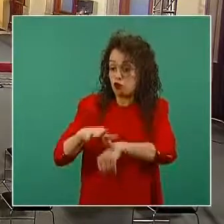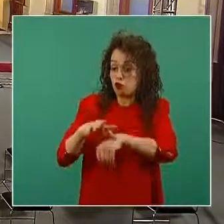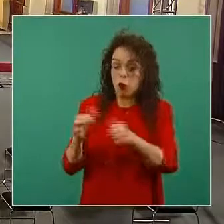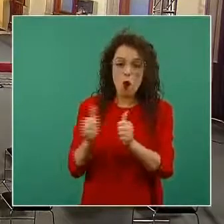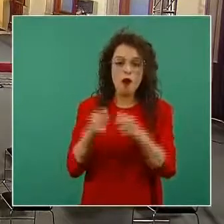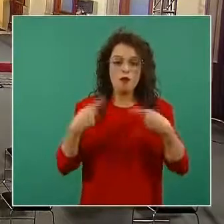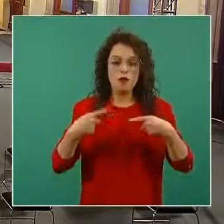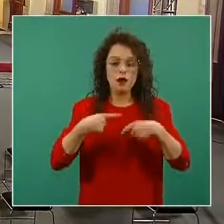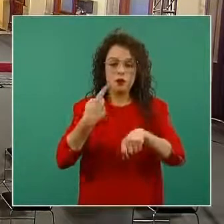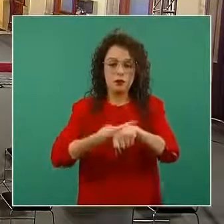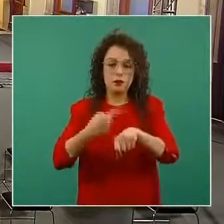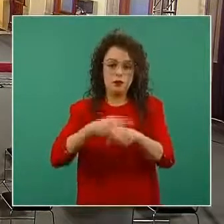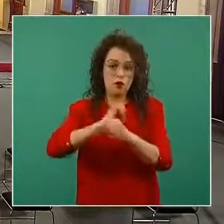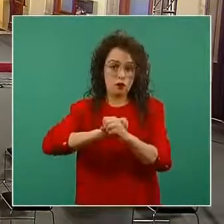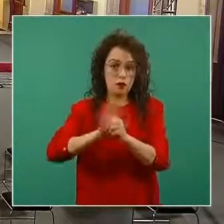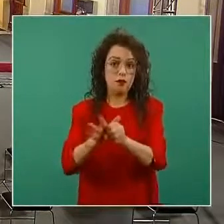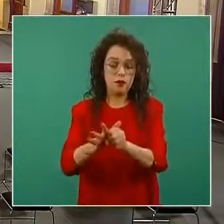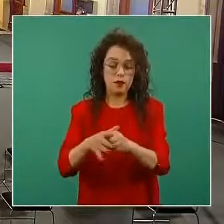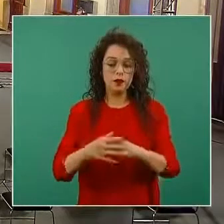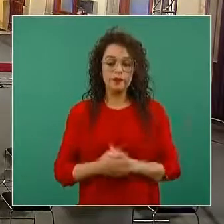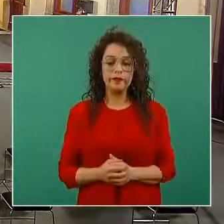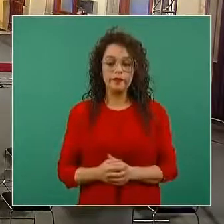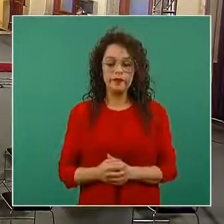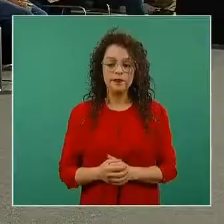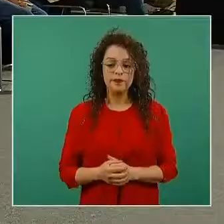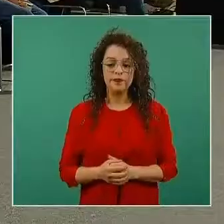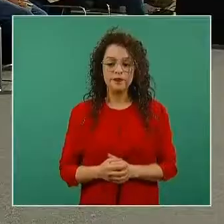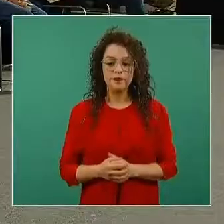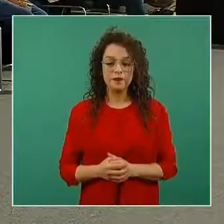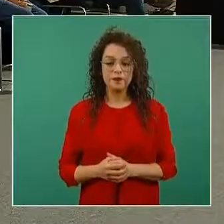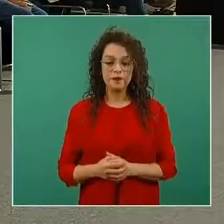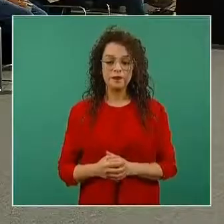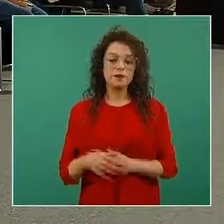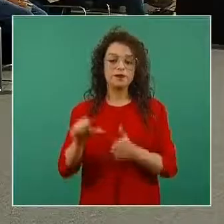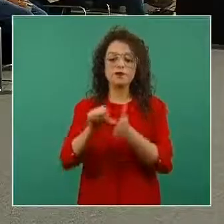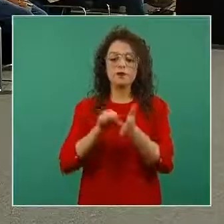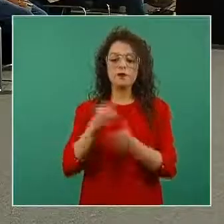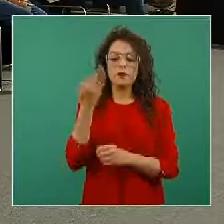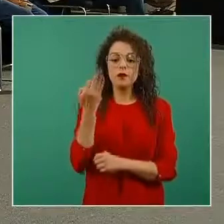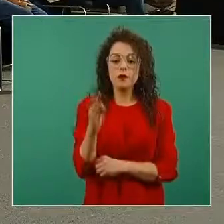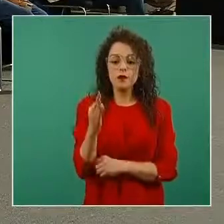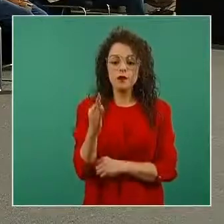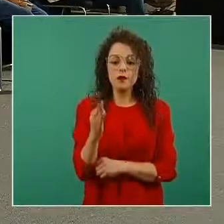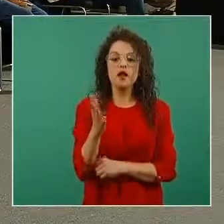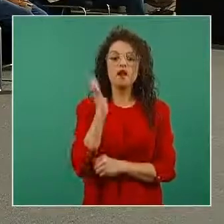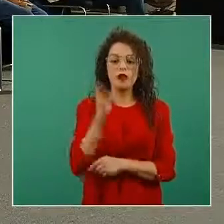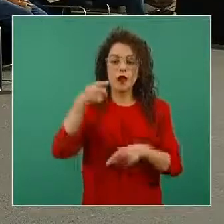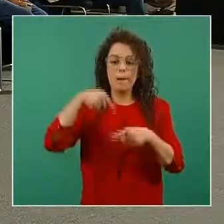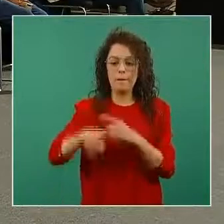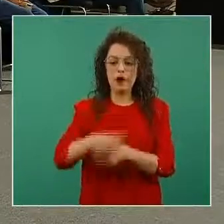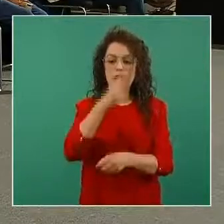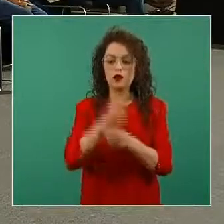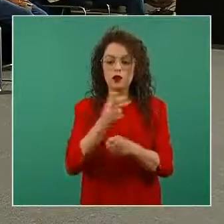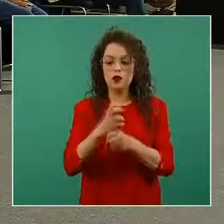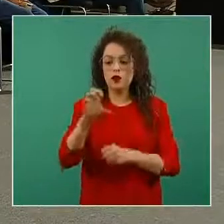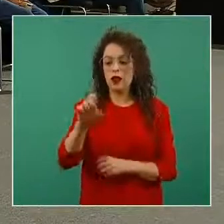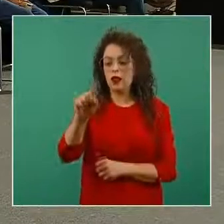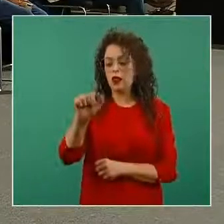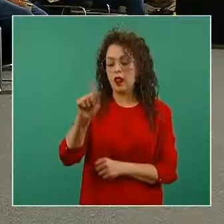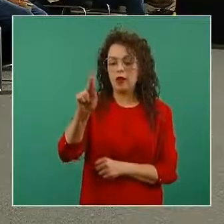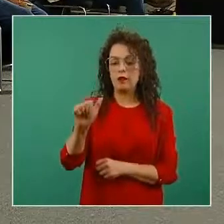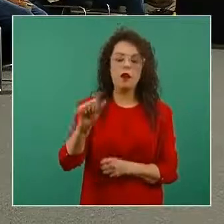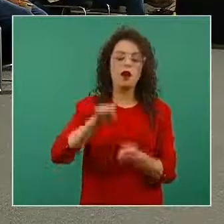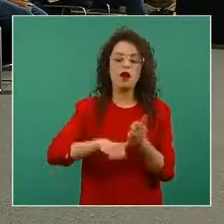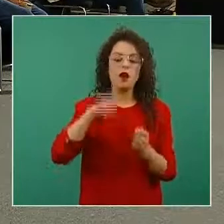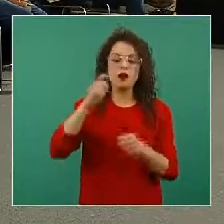a la COVID-19, y pues prácticamente ya desde el mes de febrero iniciamos con la segunda etapa, que es la población de